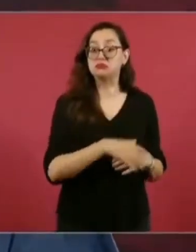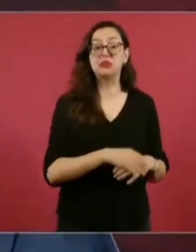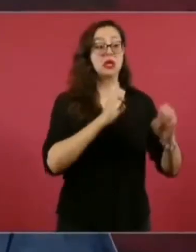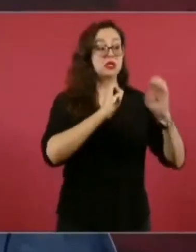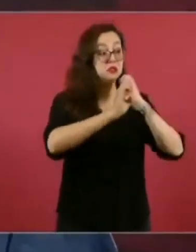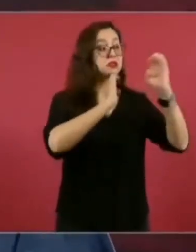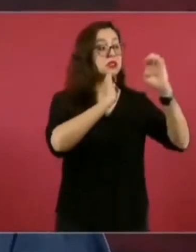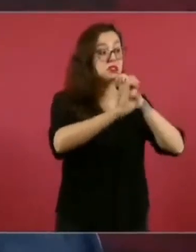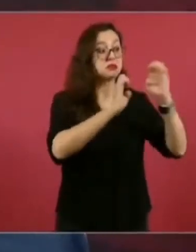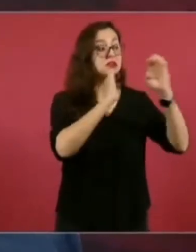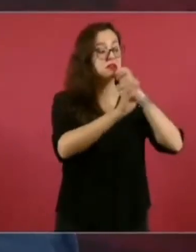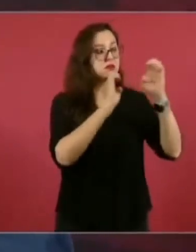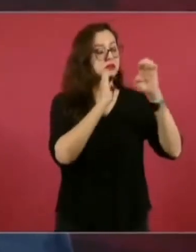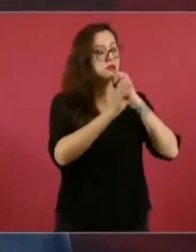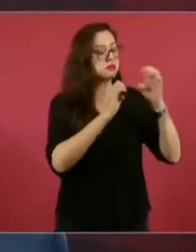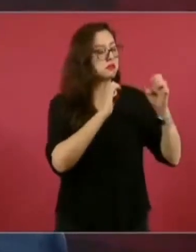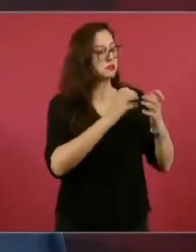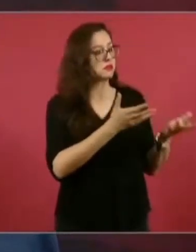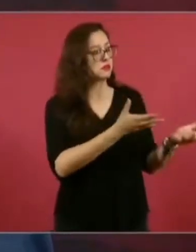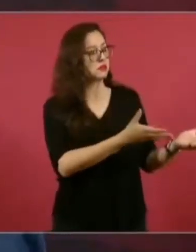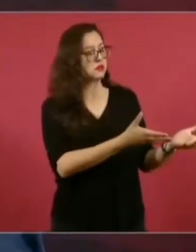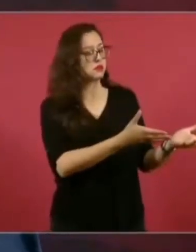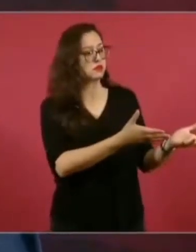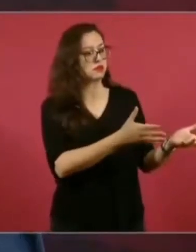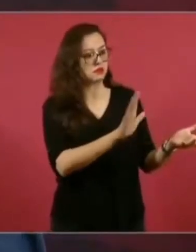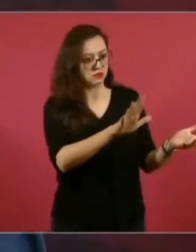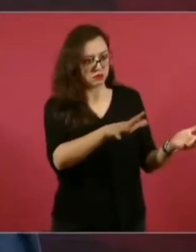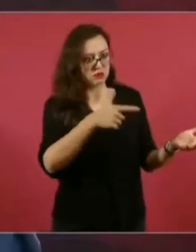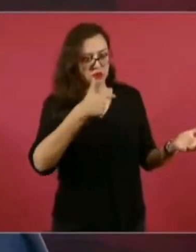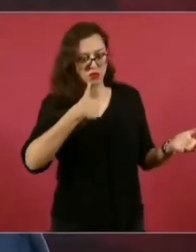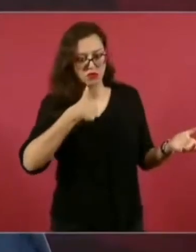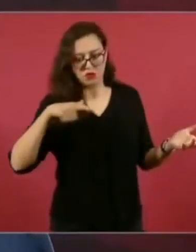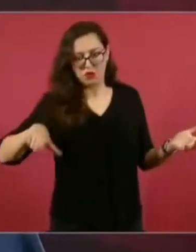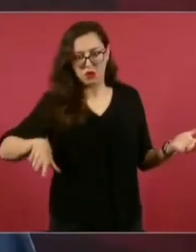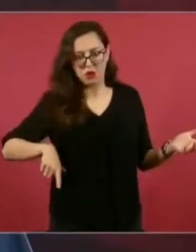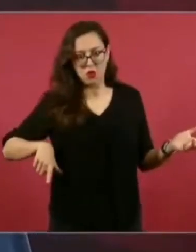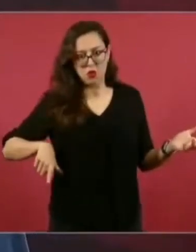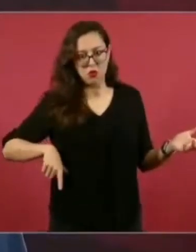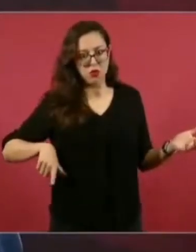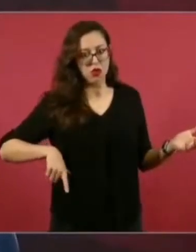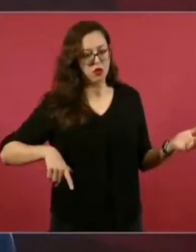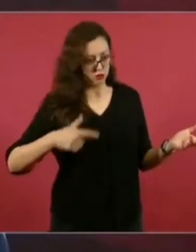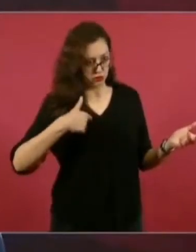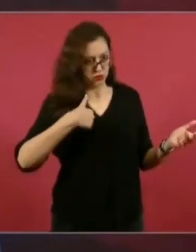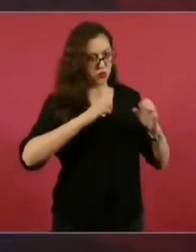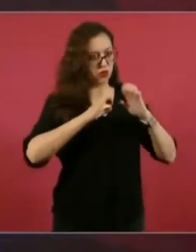entrevistan más a los opositores que a los que están